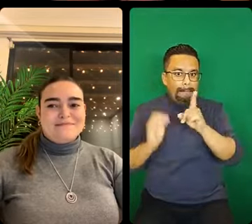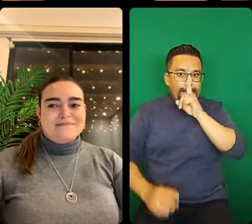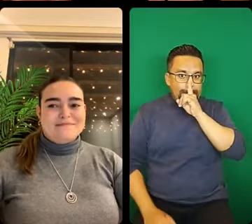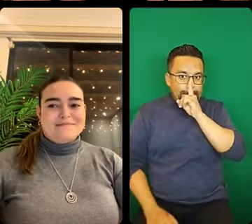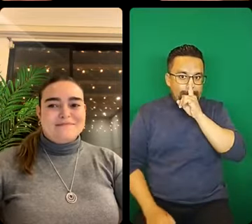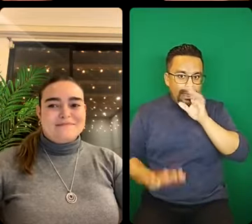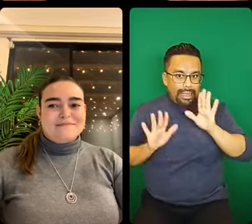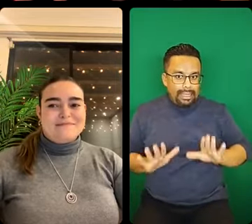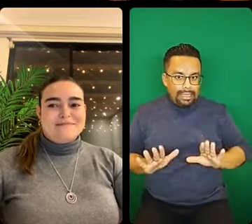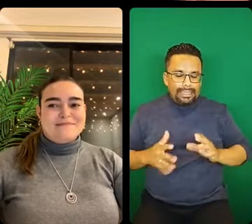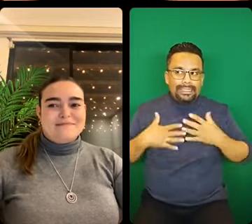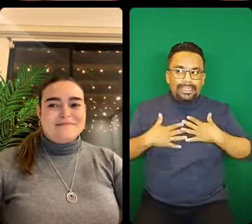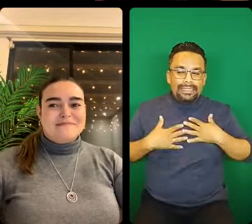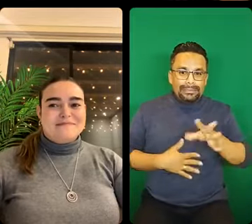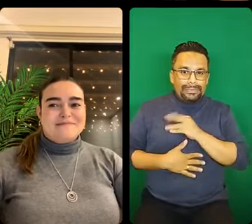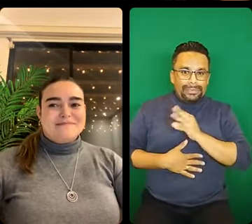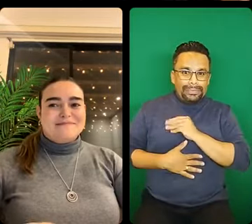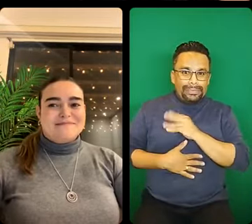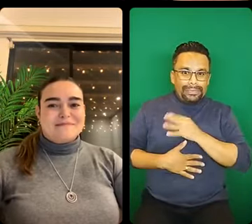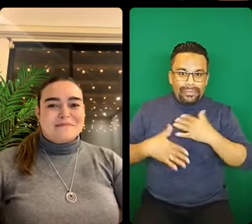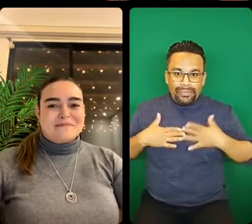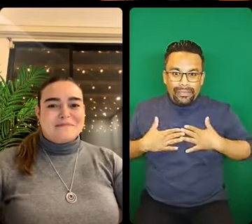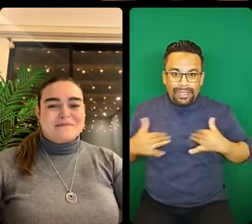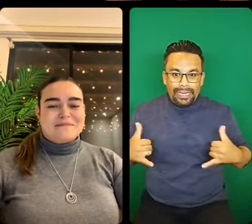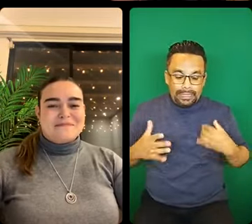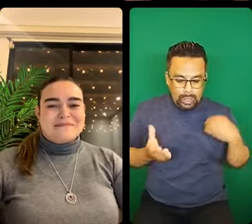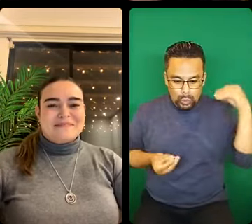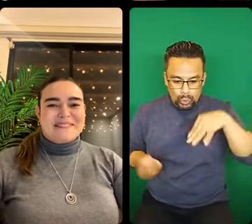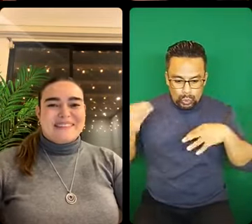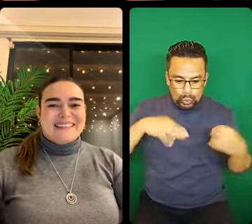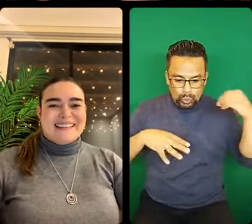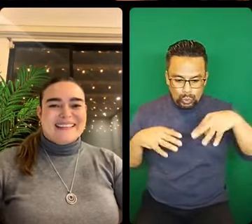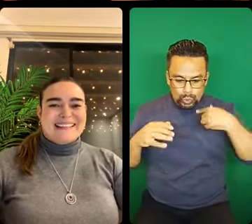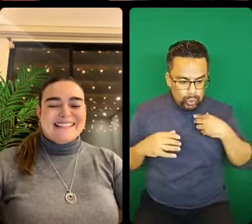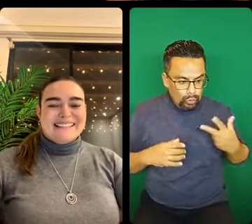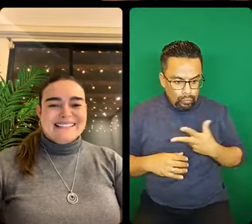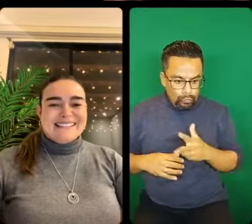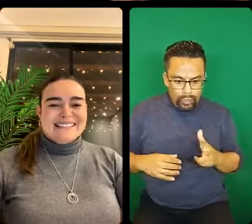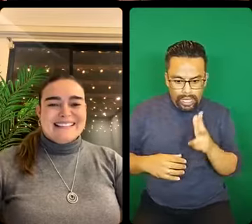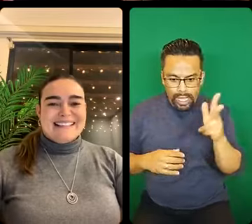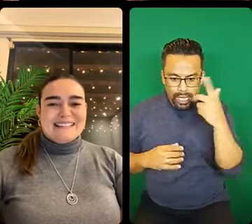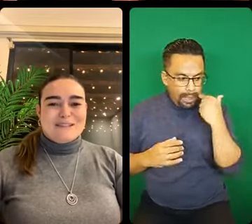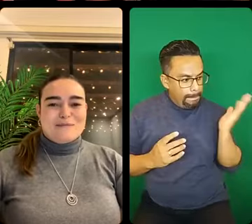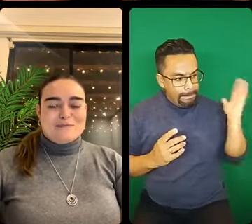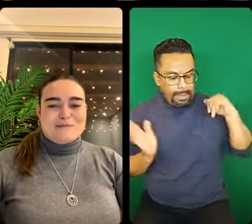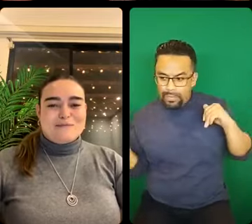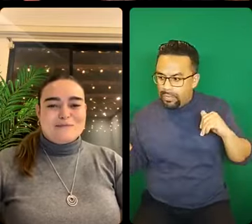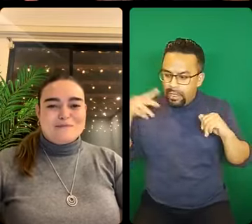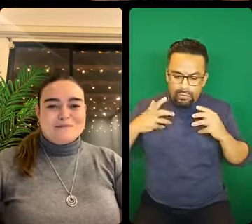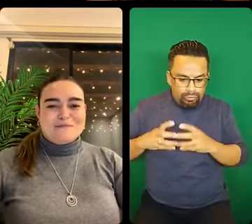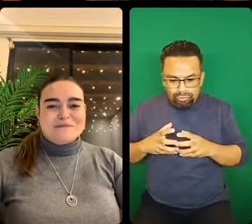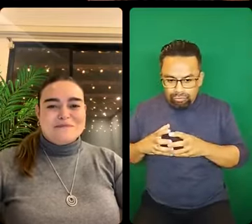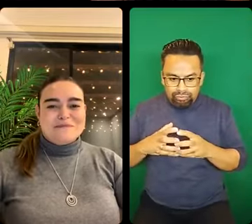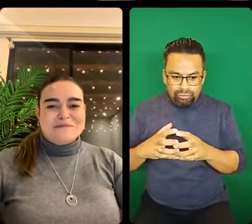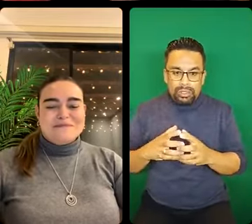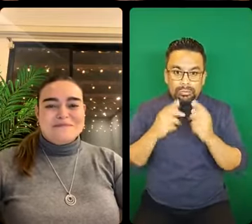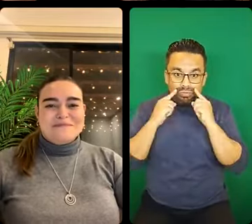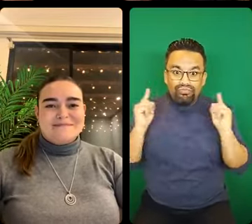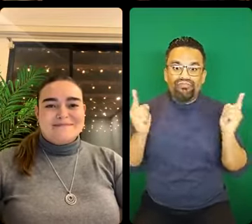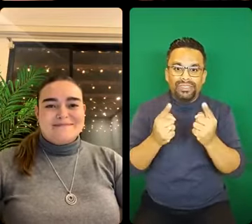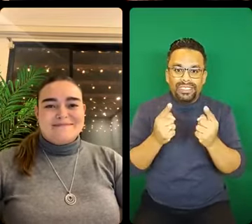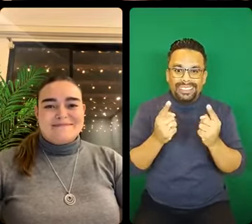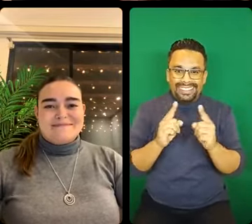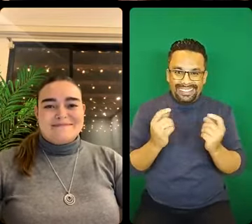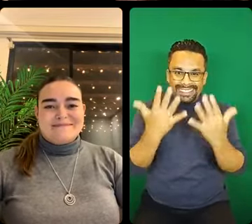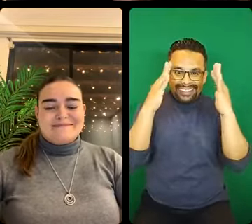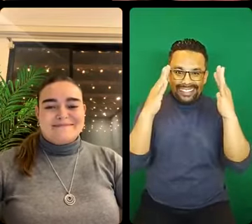solo emocionado, feliz, empaca maletas, arma viaje, te vienes con todo tu equipo para que se disfruten ese marco del festival, pero por